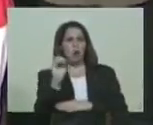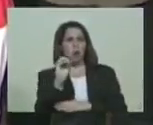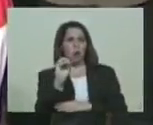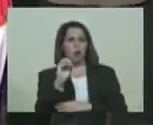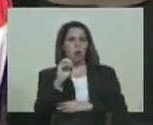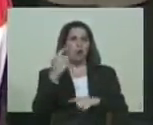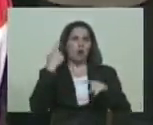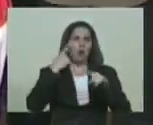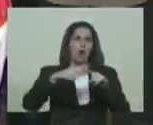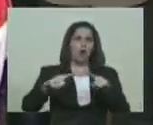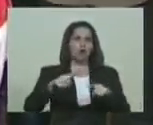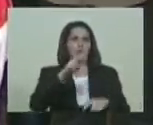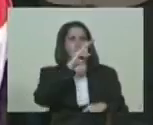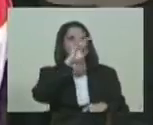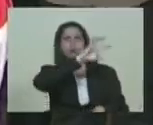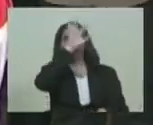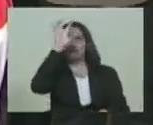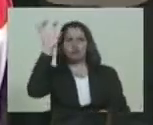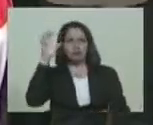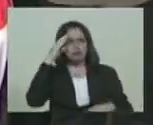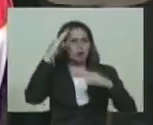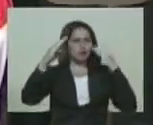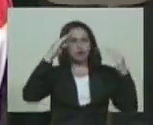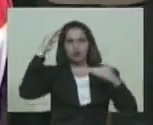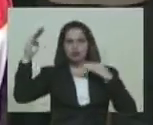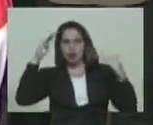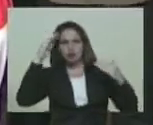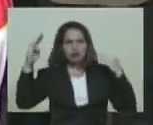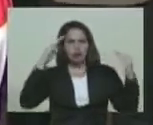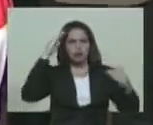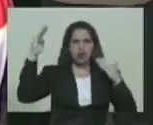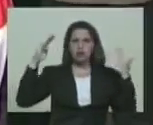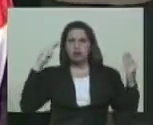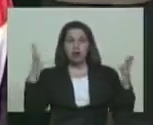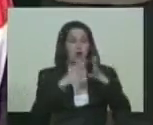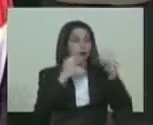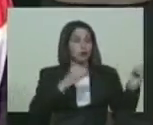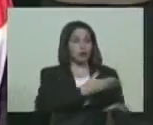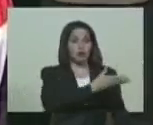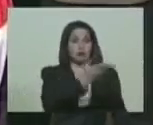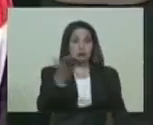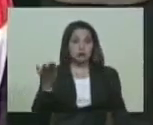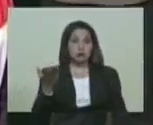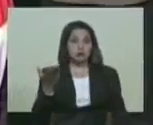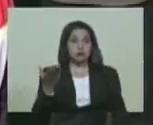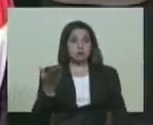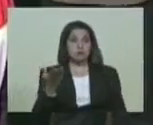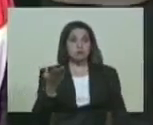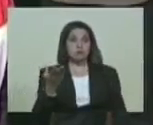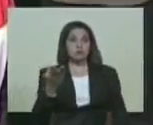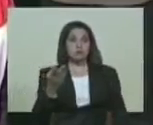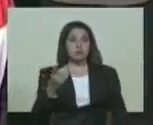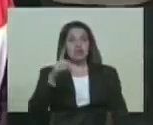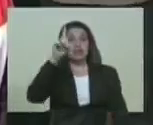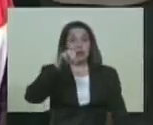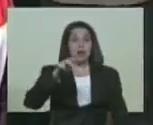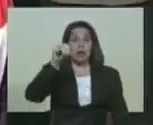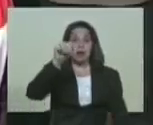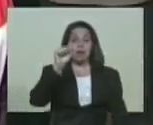Daniel Ortega, del comandante Raúl Castro. Le mandan saludos a todos. Y de Diego Armando